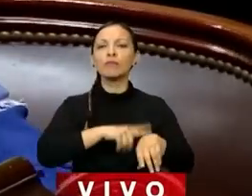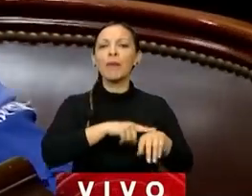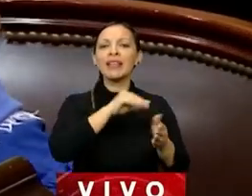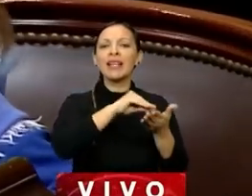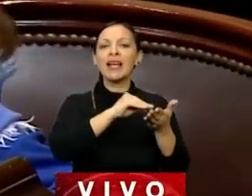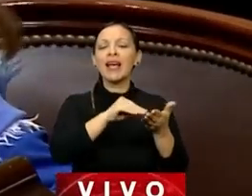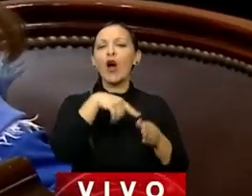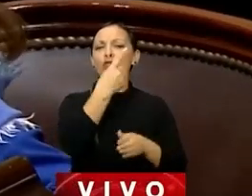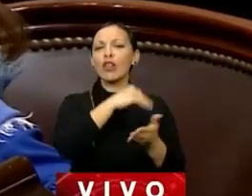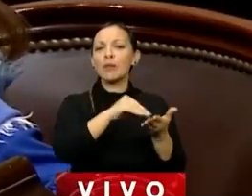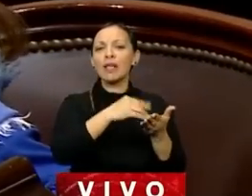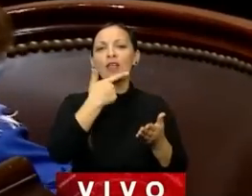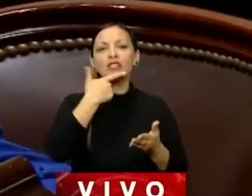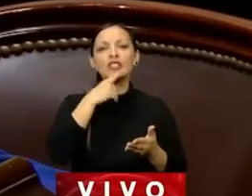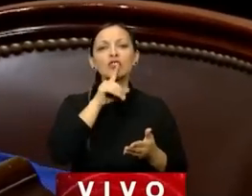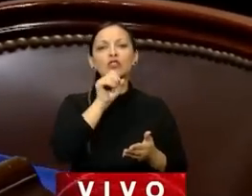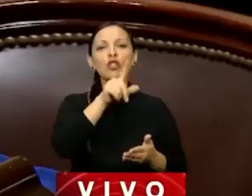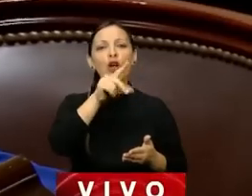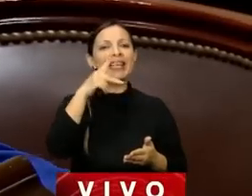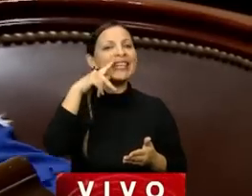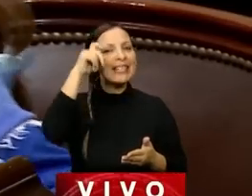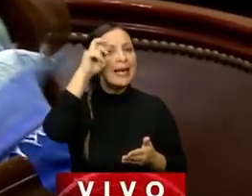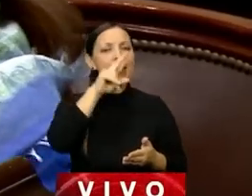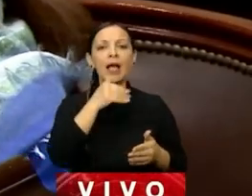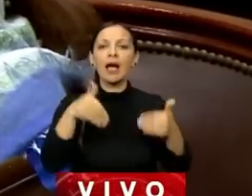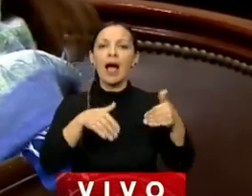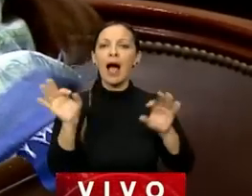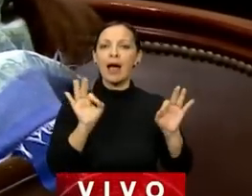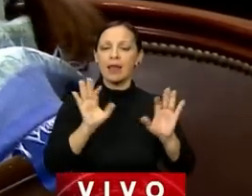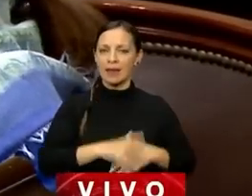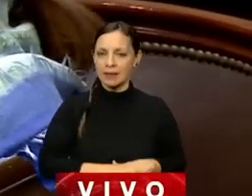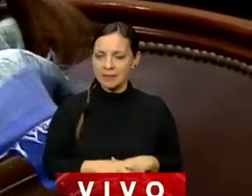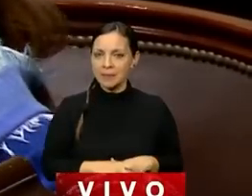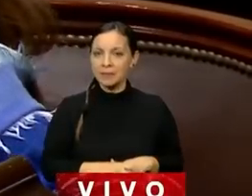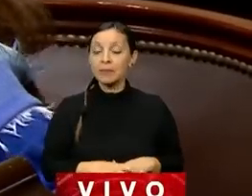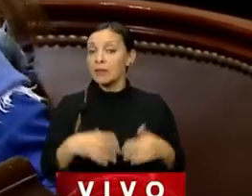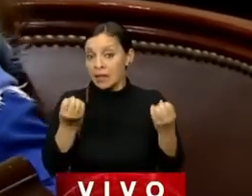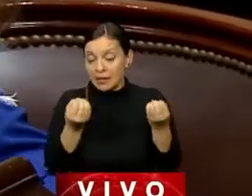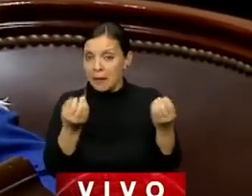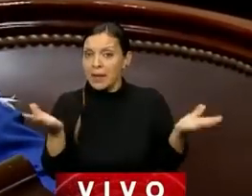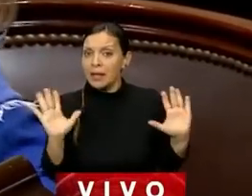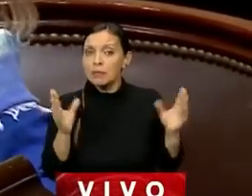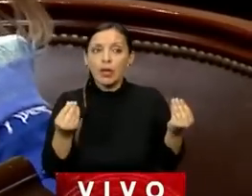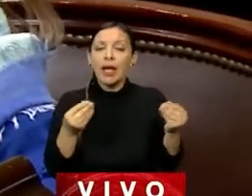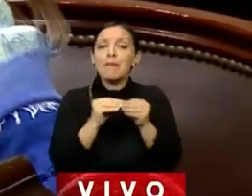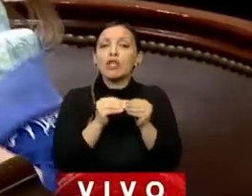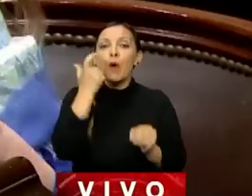abstuvo de votarlo? ¿Y cuánta razón tenía? Porque no había ningún motivo más que el